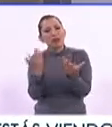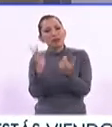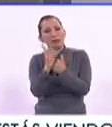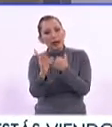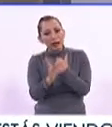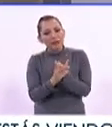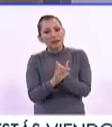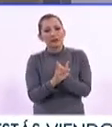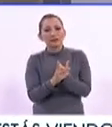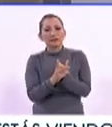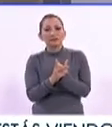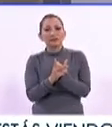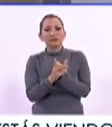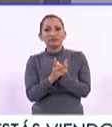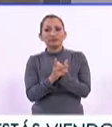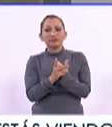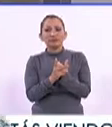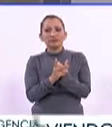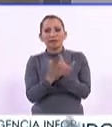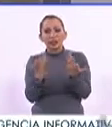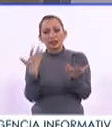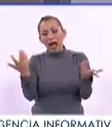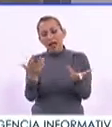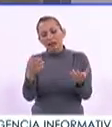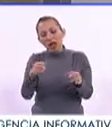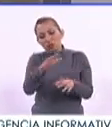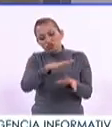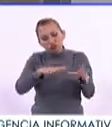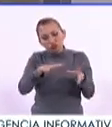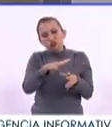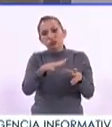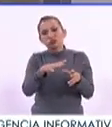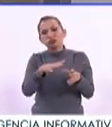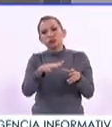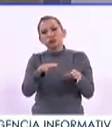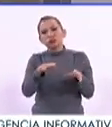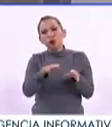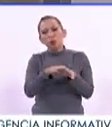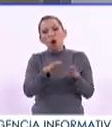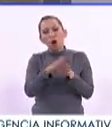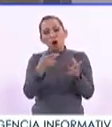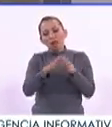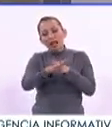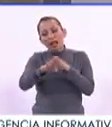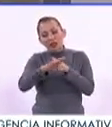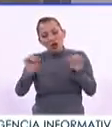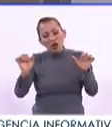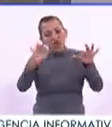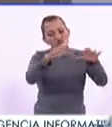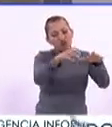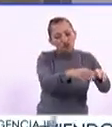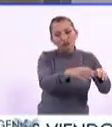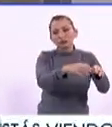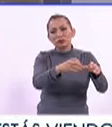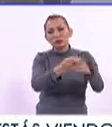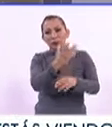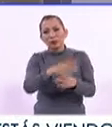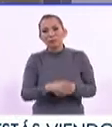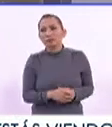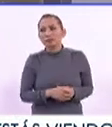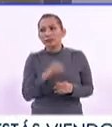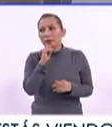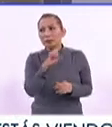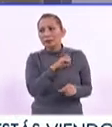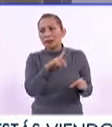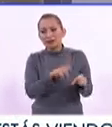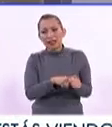nación que se construyen a través del fenómeno migratorio, y no es un fenómeno